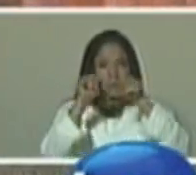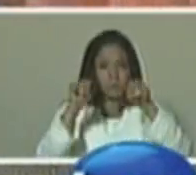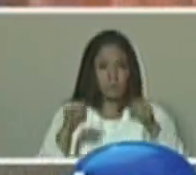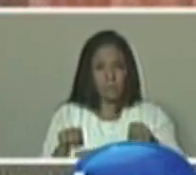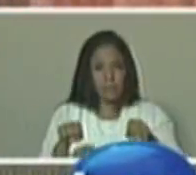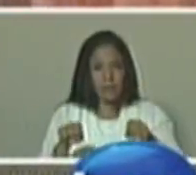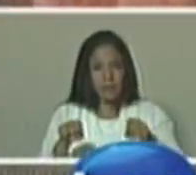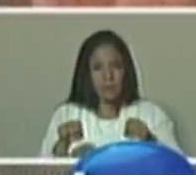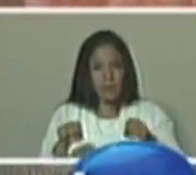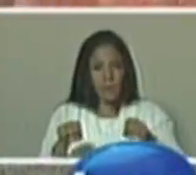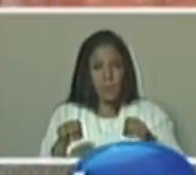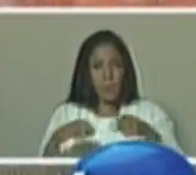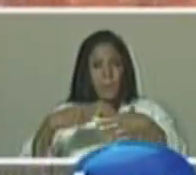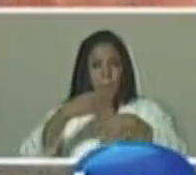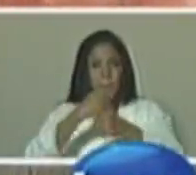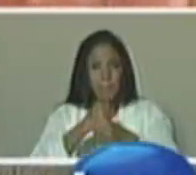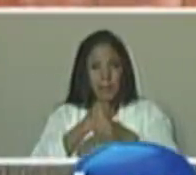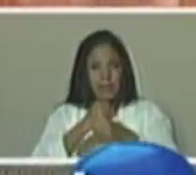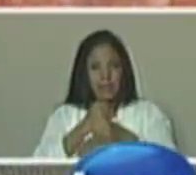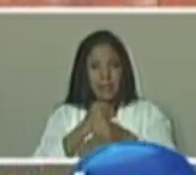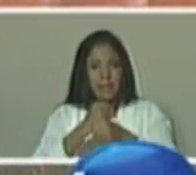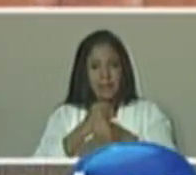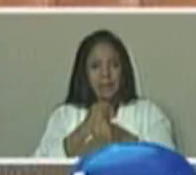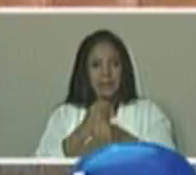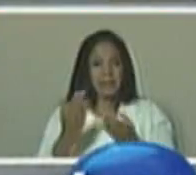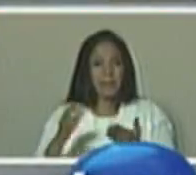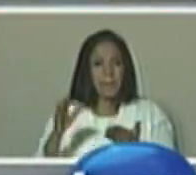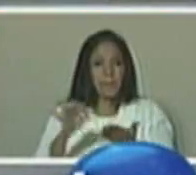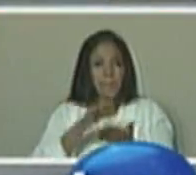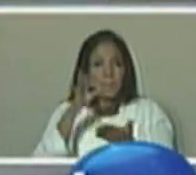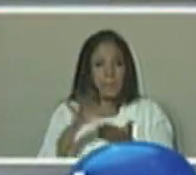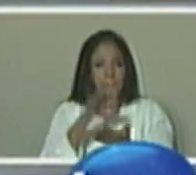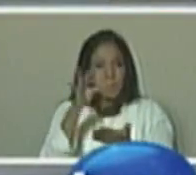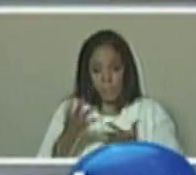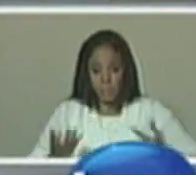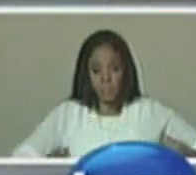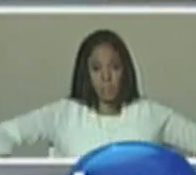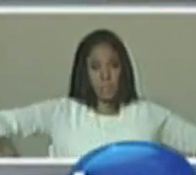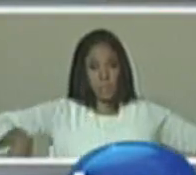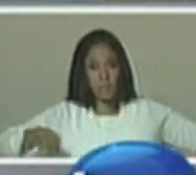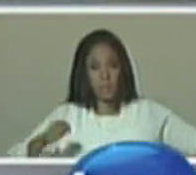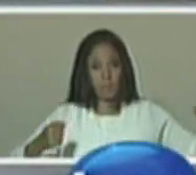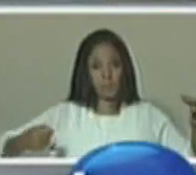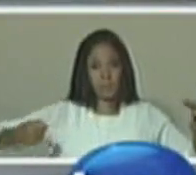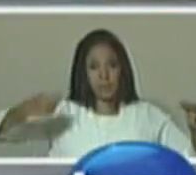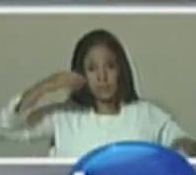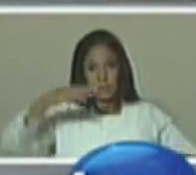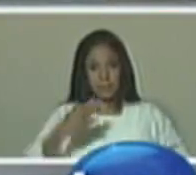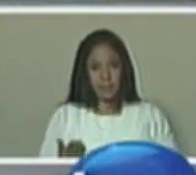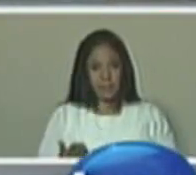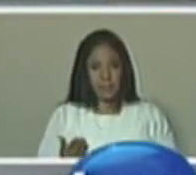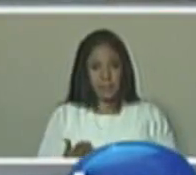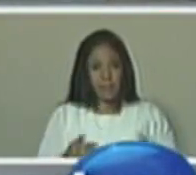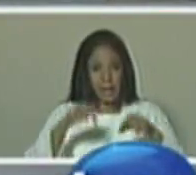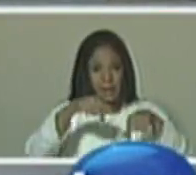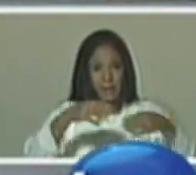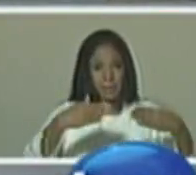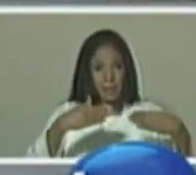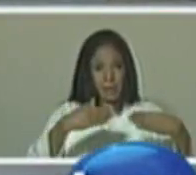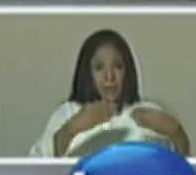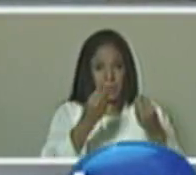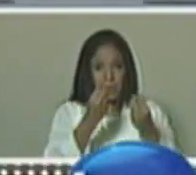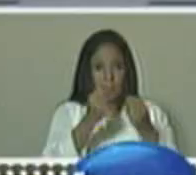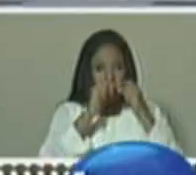pollera, nuestro traje típico nacional, que es de admiración no solo en Panamá, sino a nivel